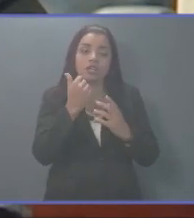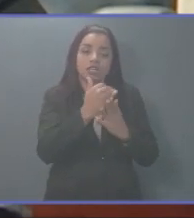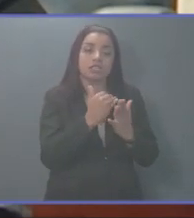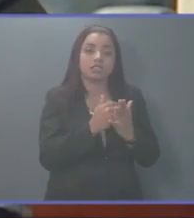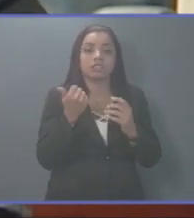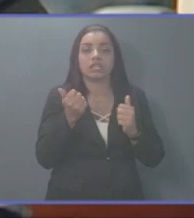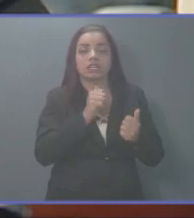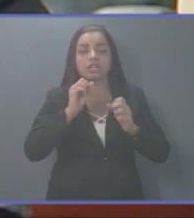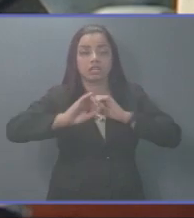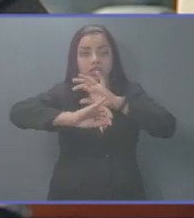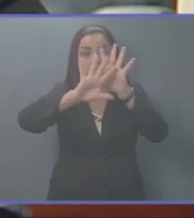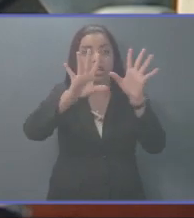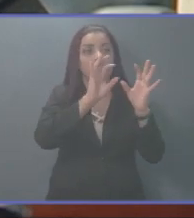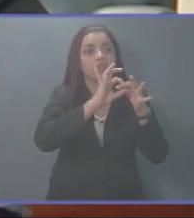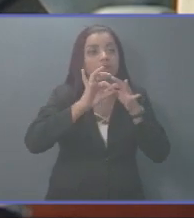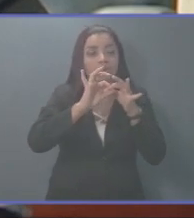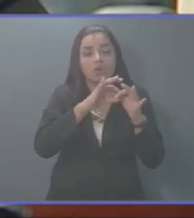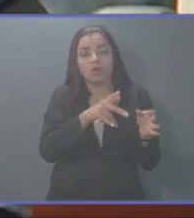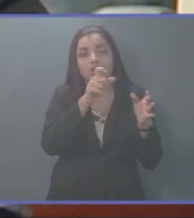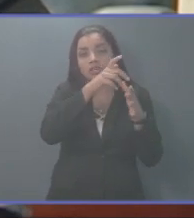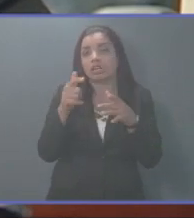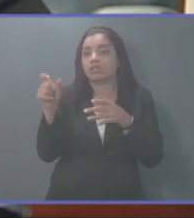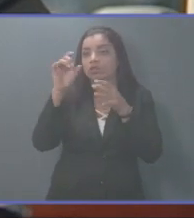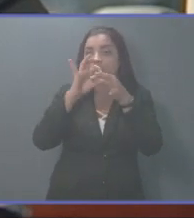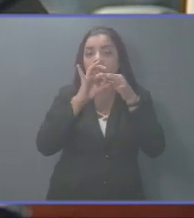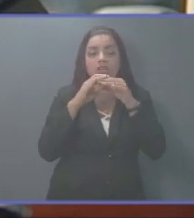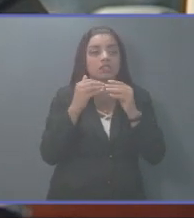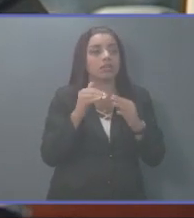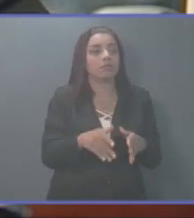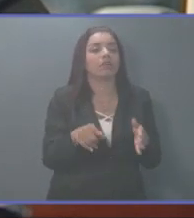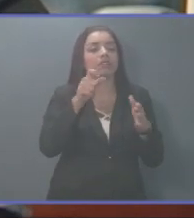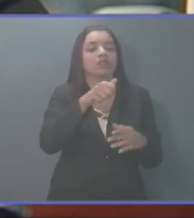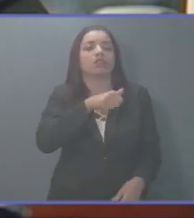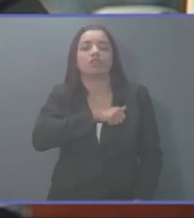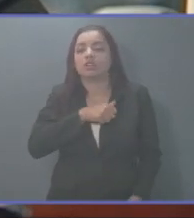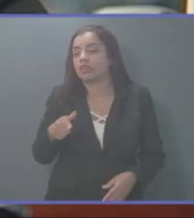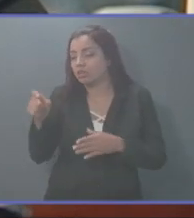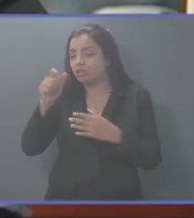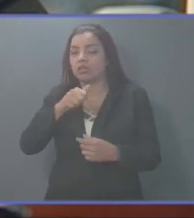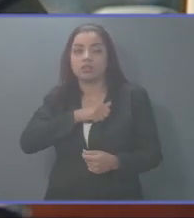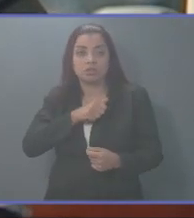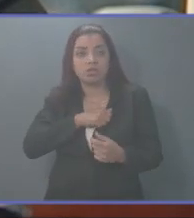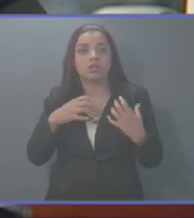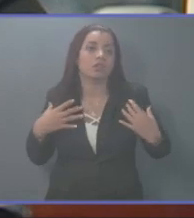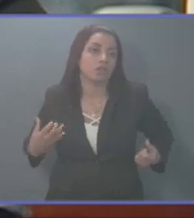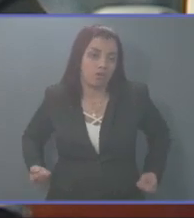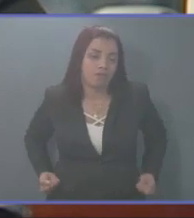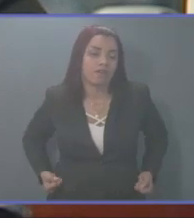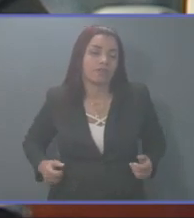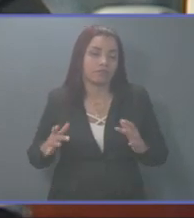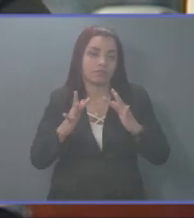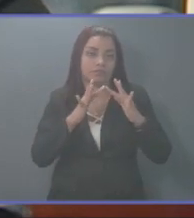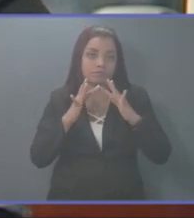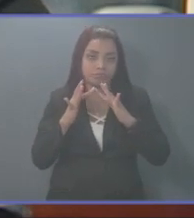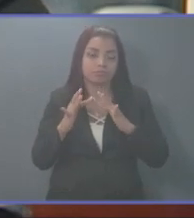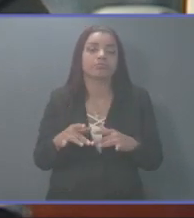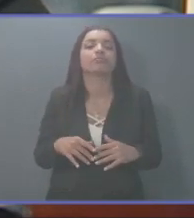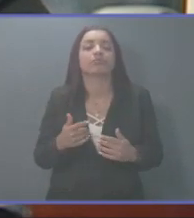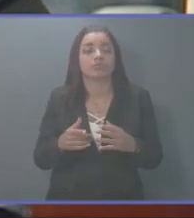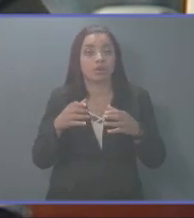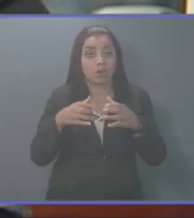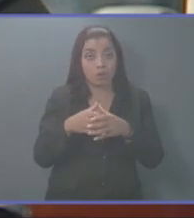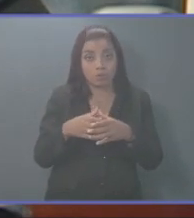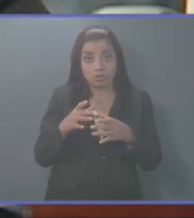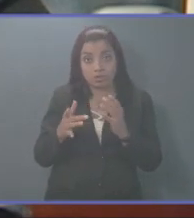de coordinación, complementariedad y responsabilidad con los órganos y entidades públicas que conforman el sistema. La Comisión